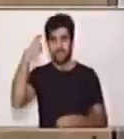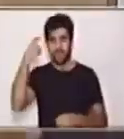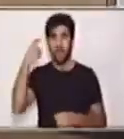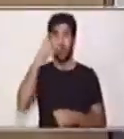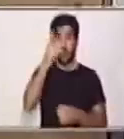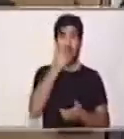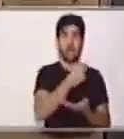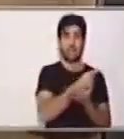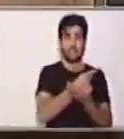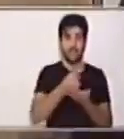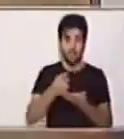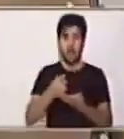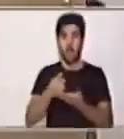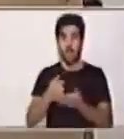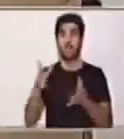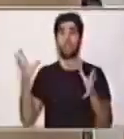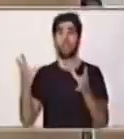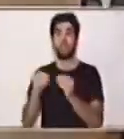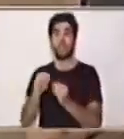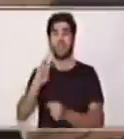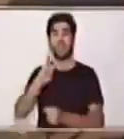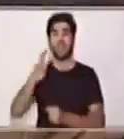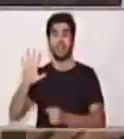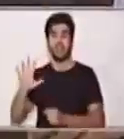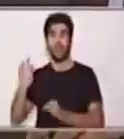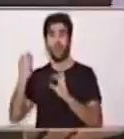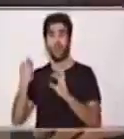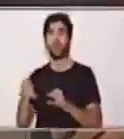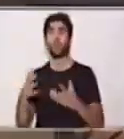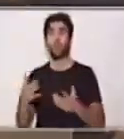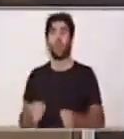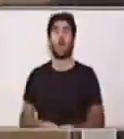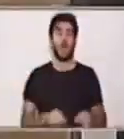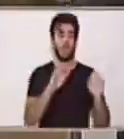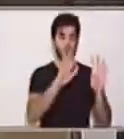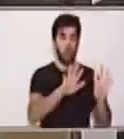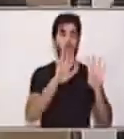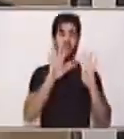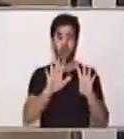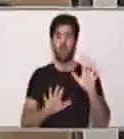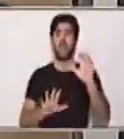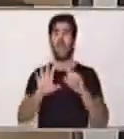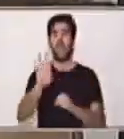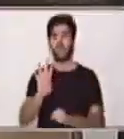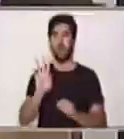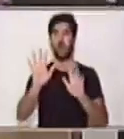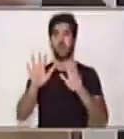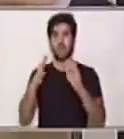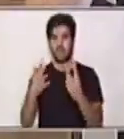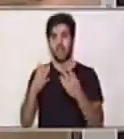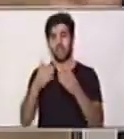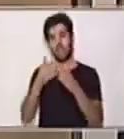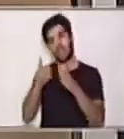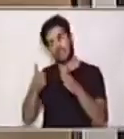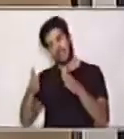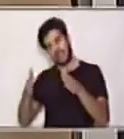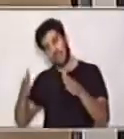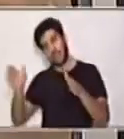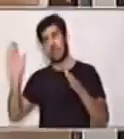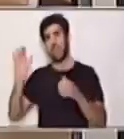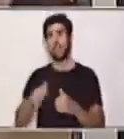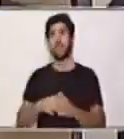semanal de 35 colaboradores son 9, 9, 14, 17, 3